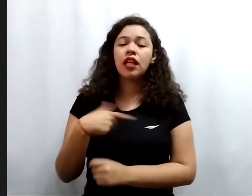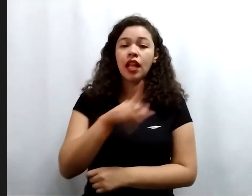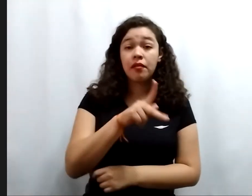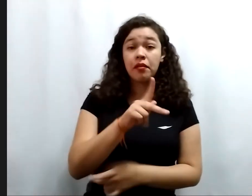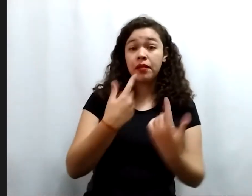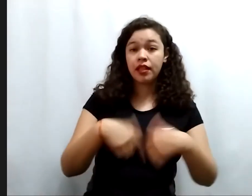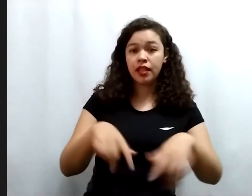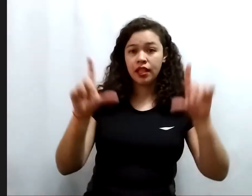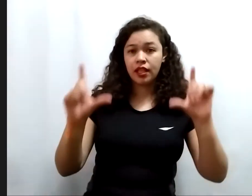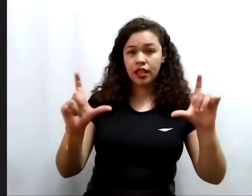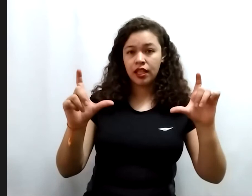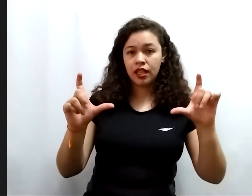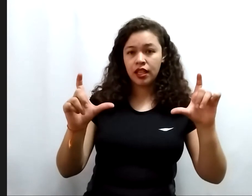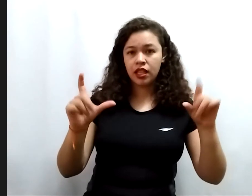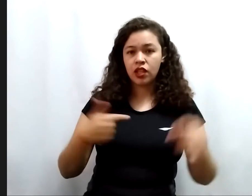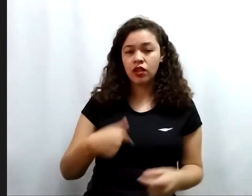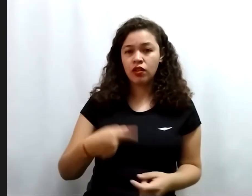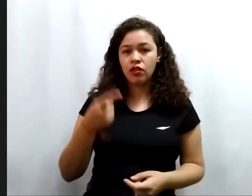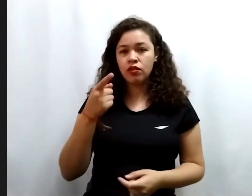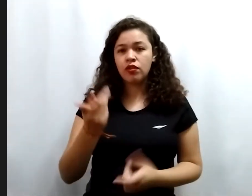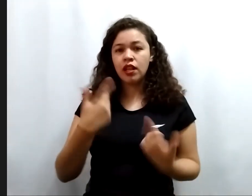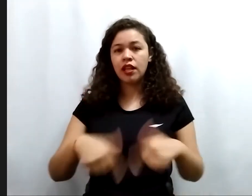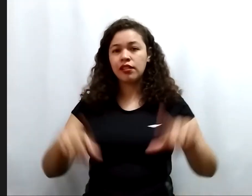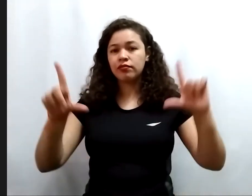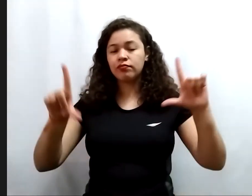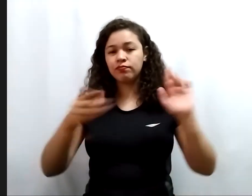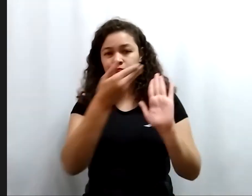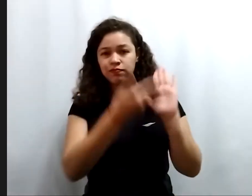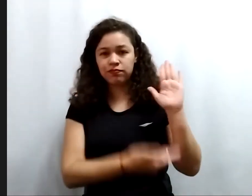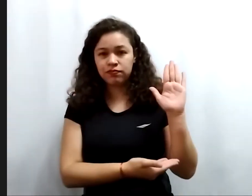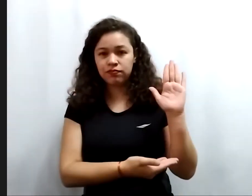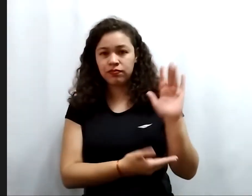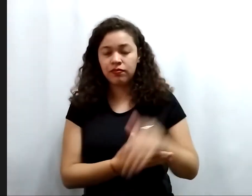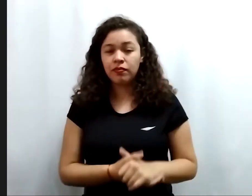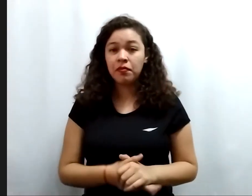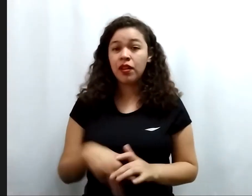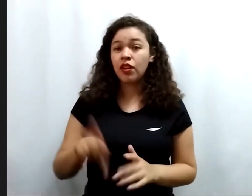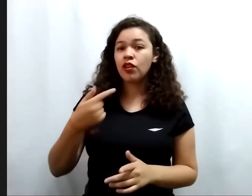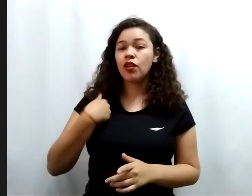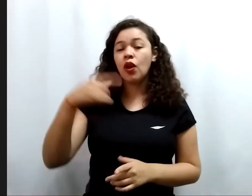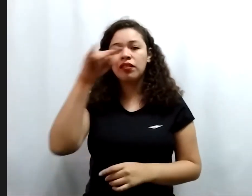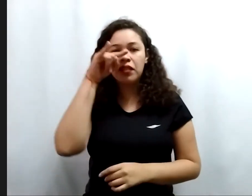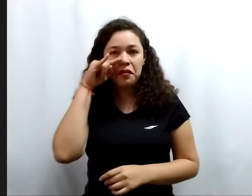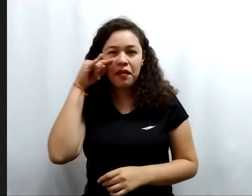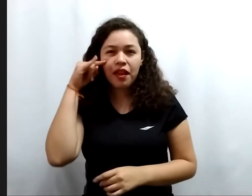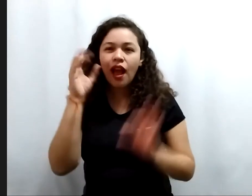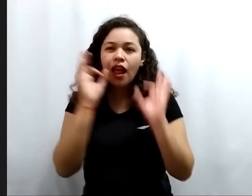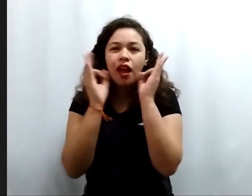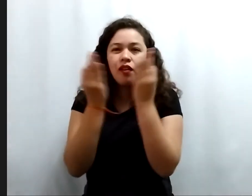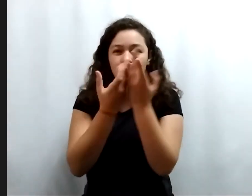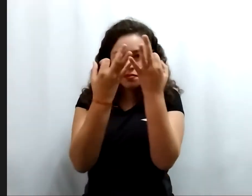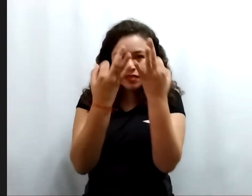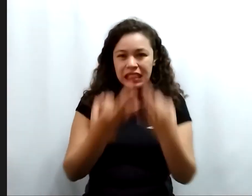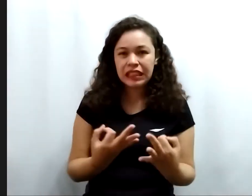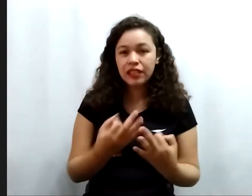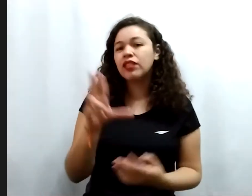usted hacía mucho referencia a lo que estaba presentando, pero no lo visualizábamos de manera correcta.